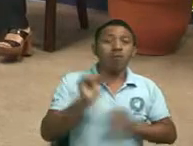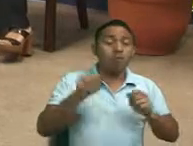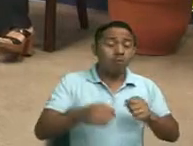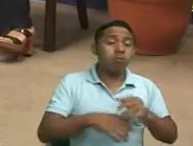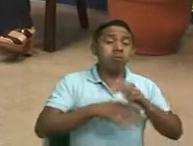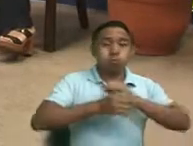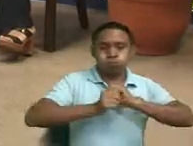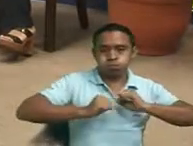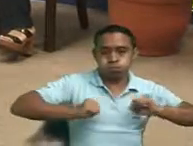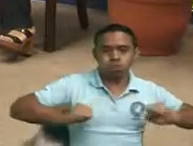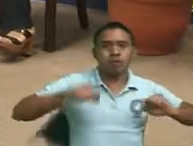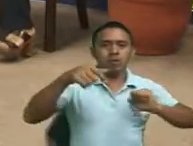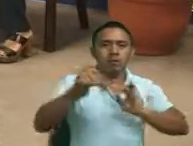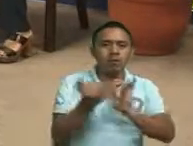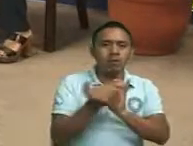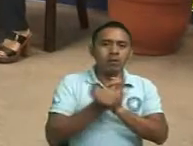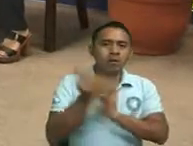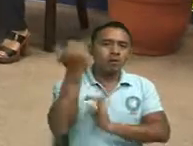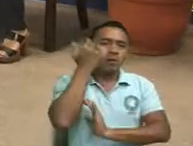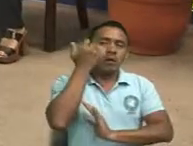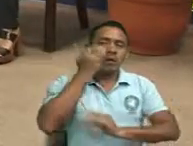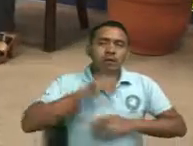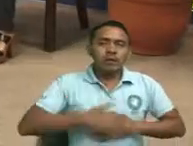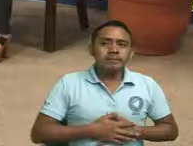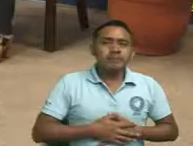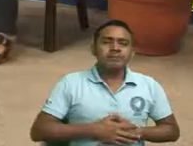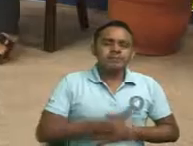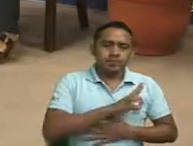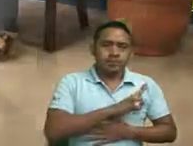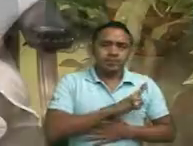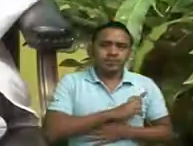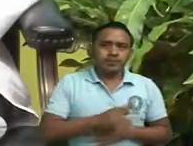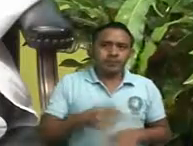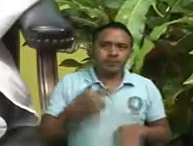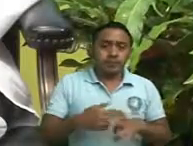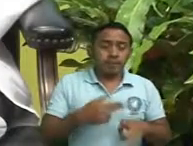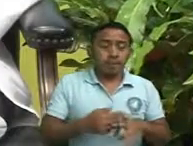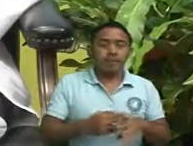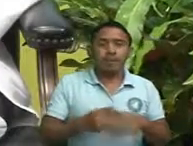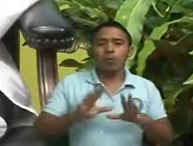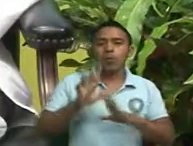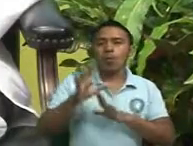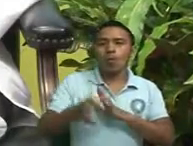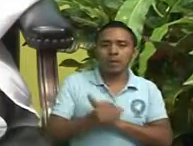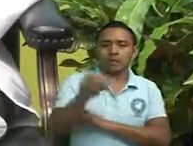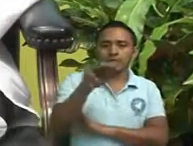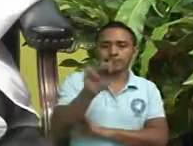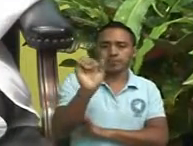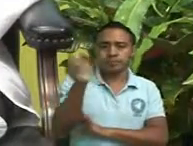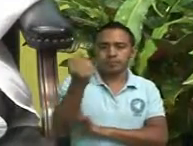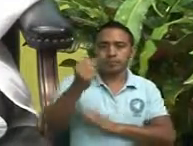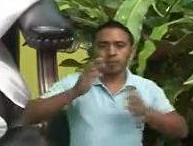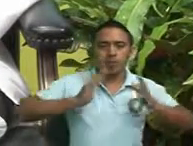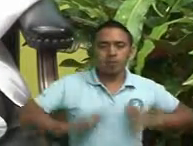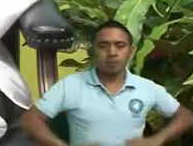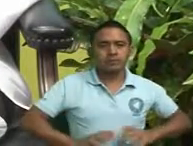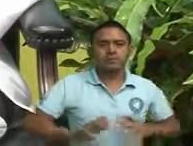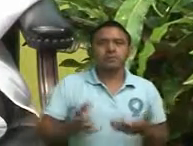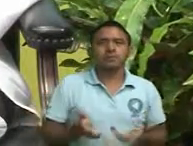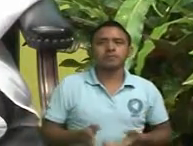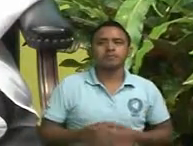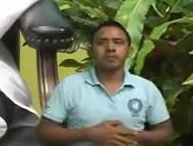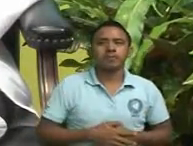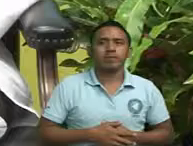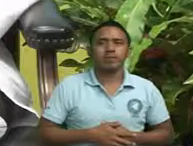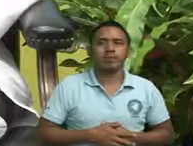obesidad que es una enfermedad? Existe un método que es el índice de masa corporal, que ese se encarga de medir